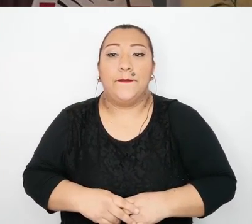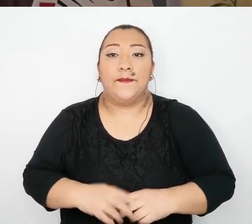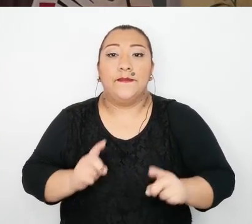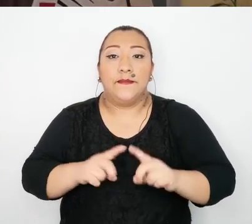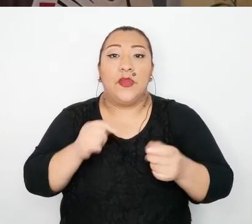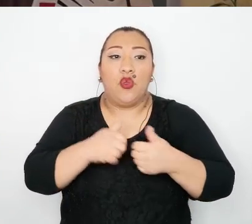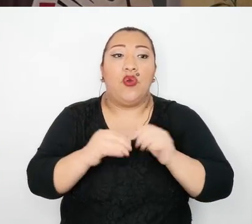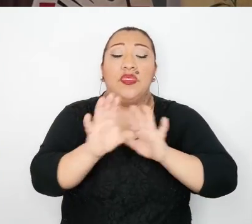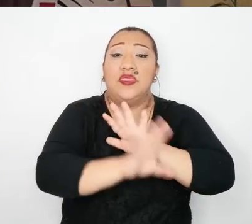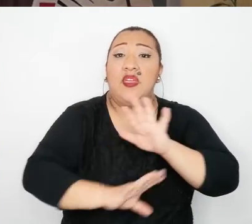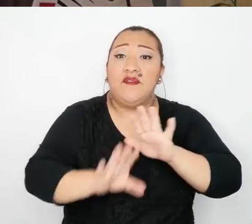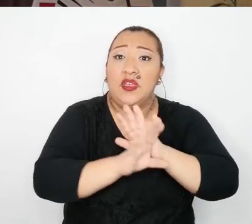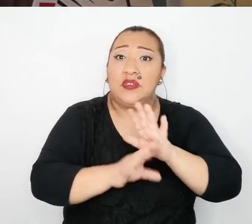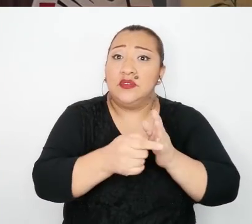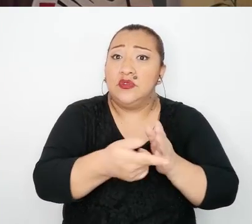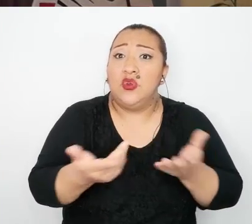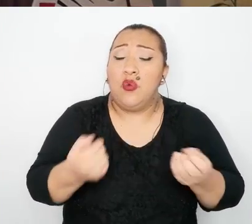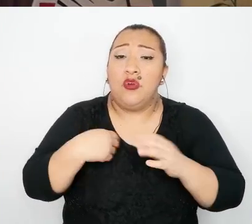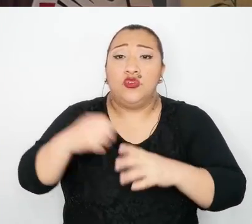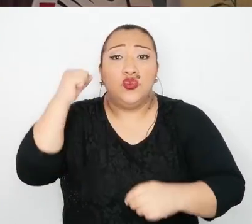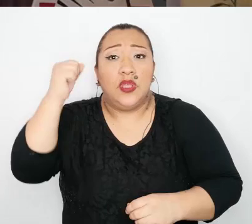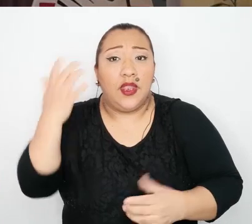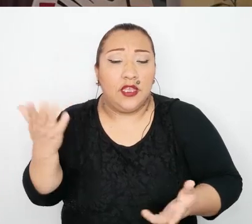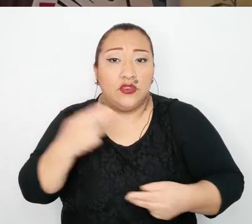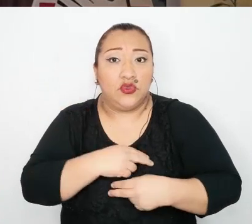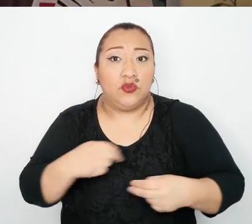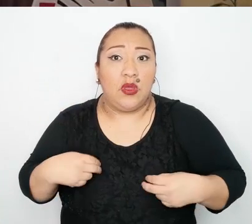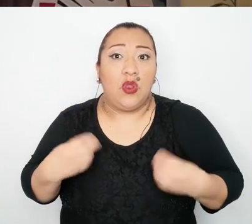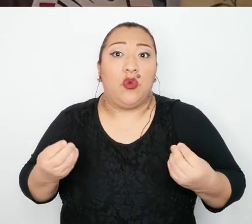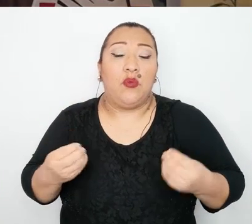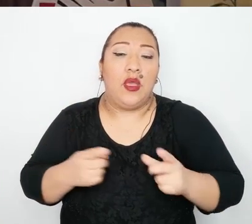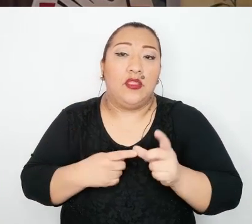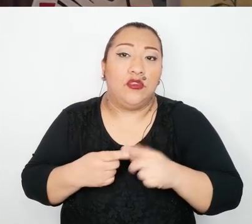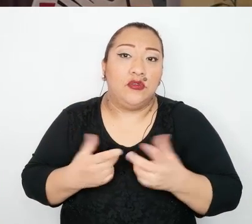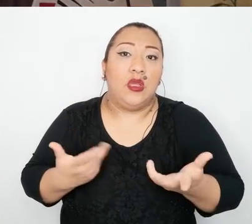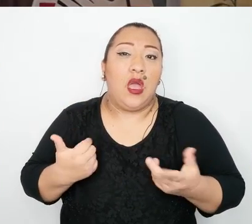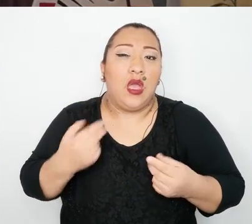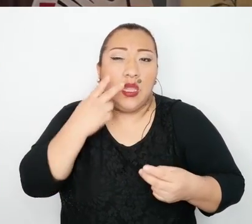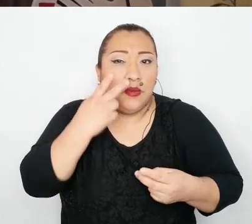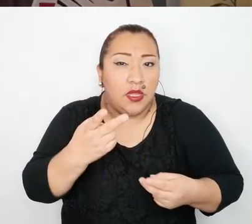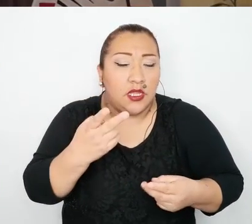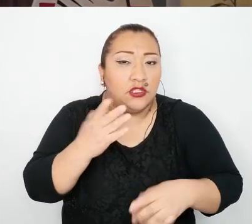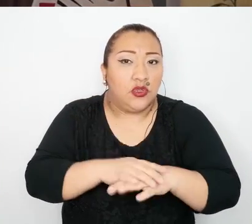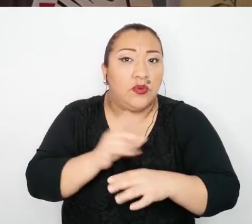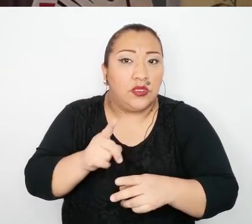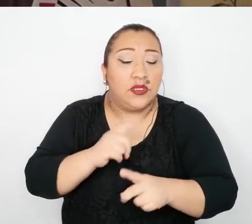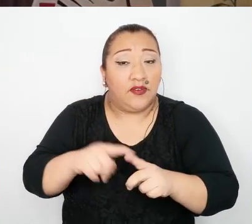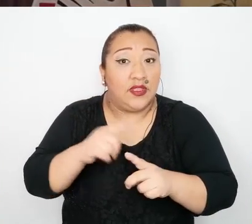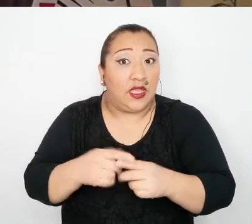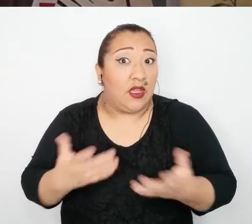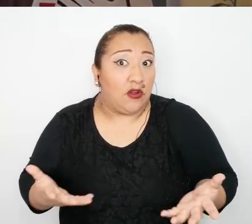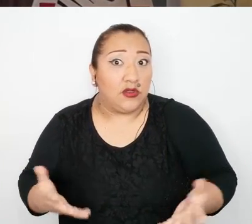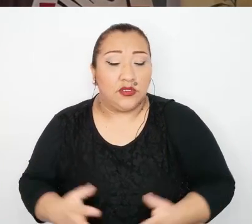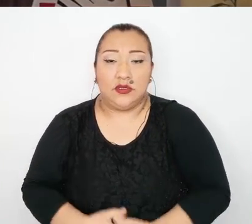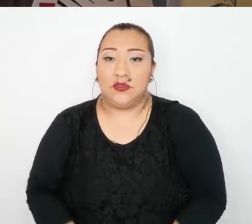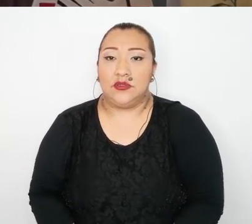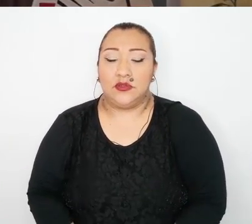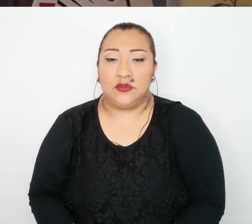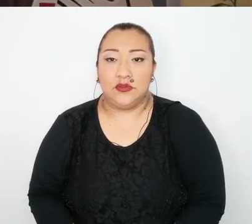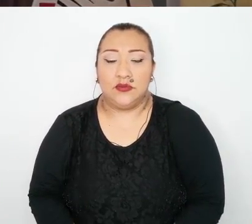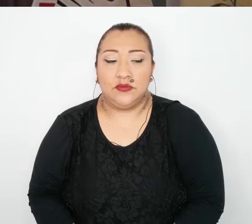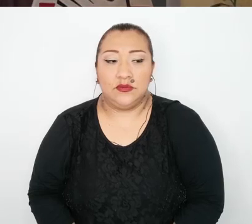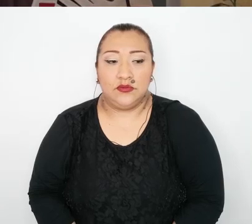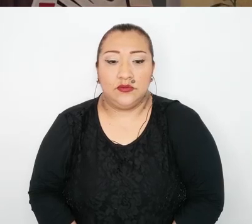homofóbicos, porque no hay una consecuencia a la hora de velar por los derechos humanos. Entonces, hace referencia también directamente